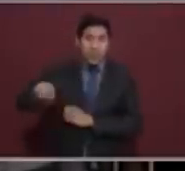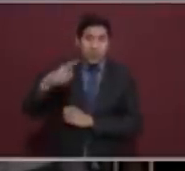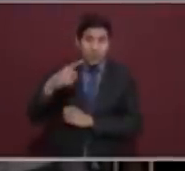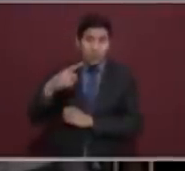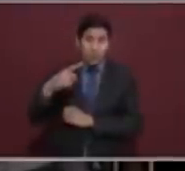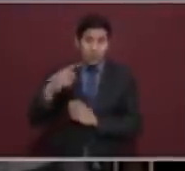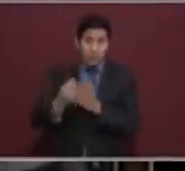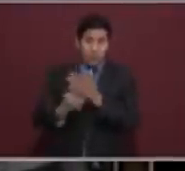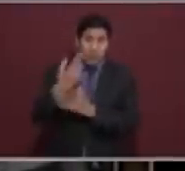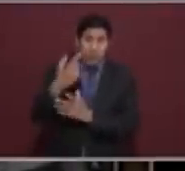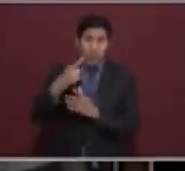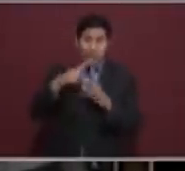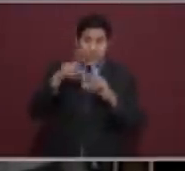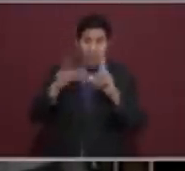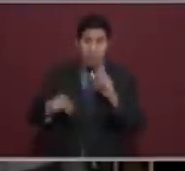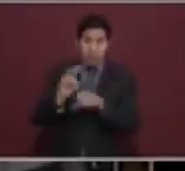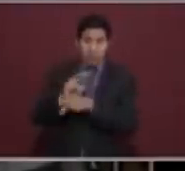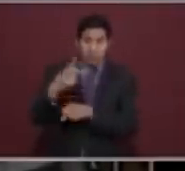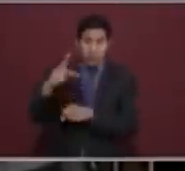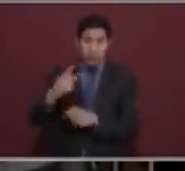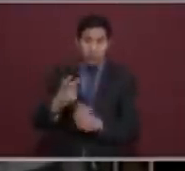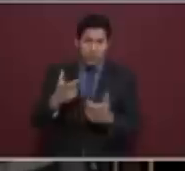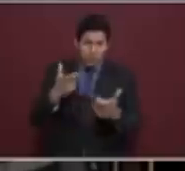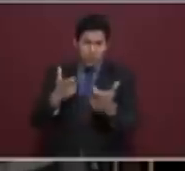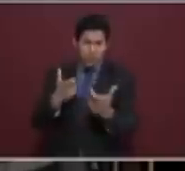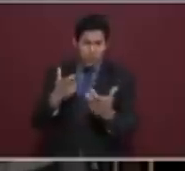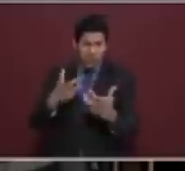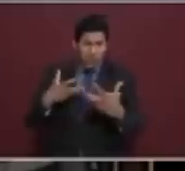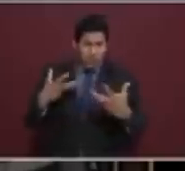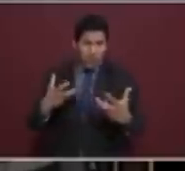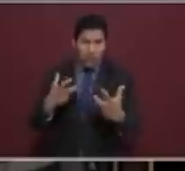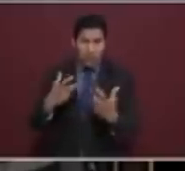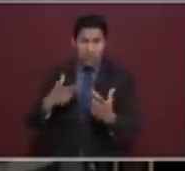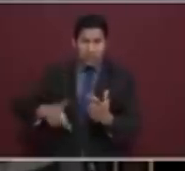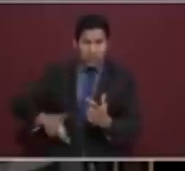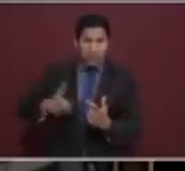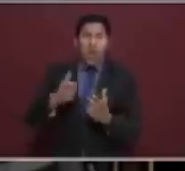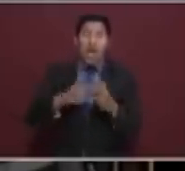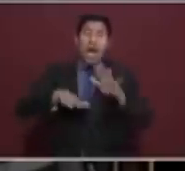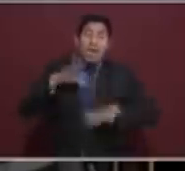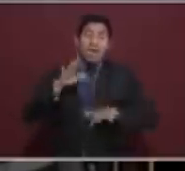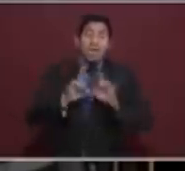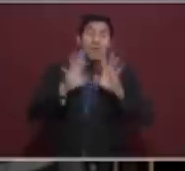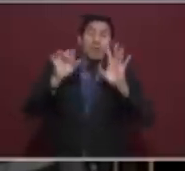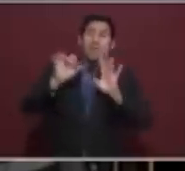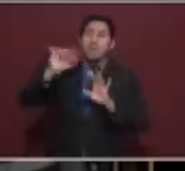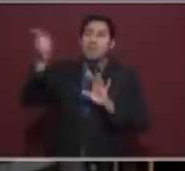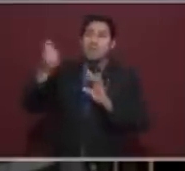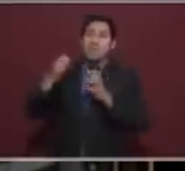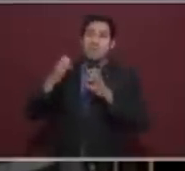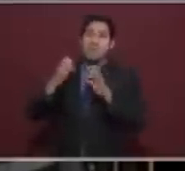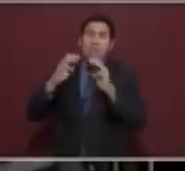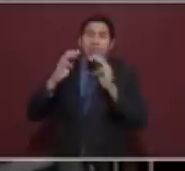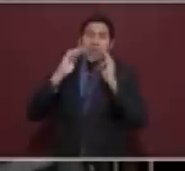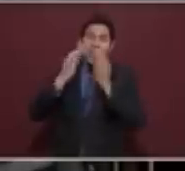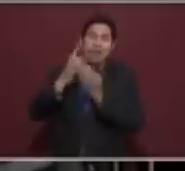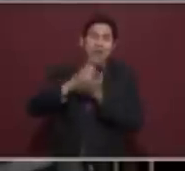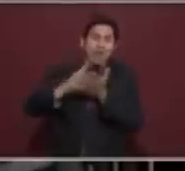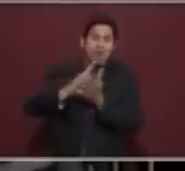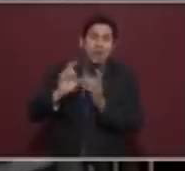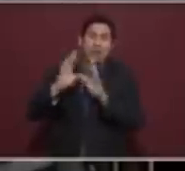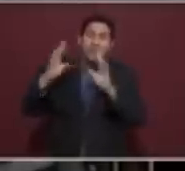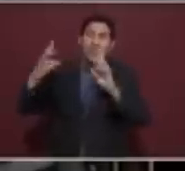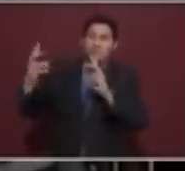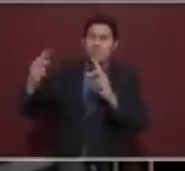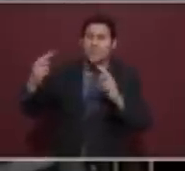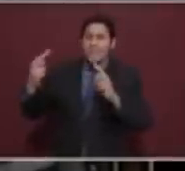de alto poder en muchos casos y a veces se han visto en desventaja sin embargo también hay que regular el uso de la fuerza